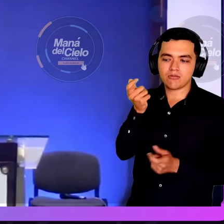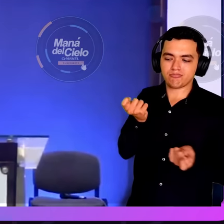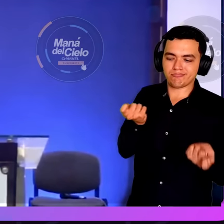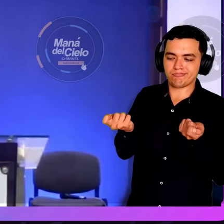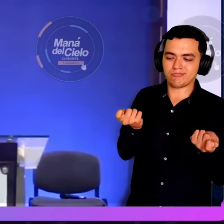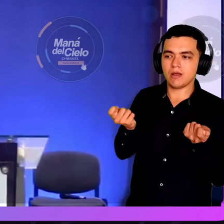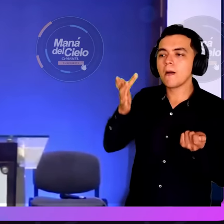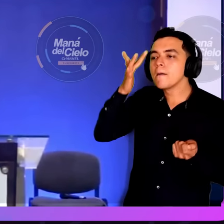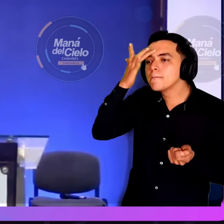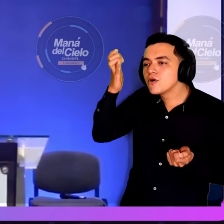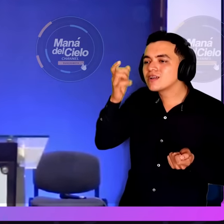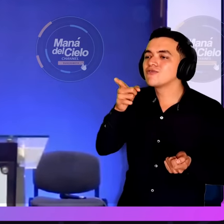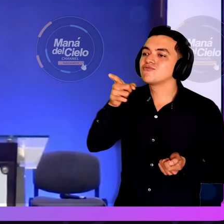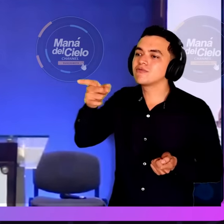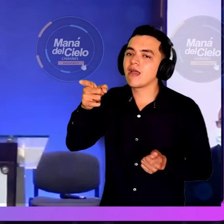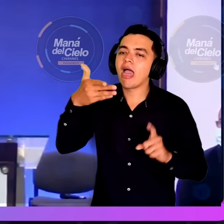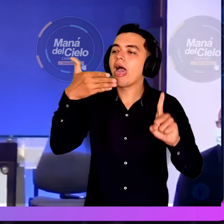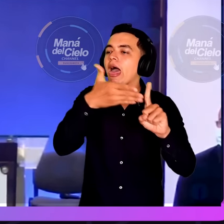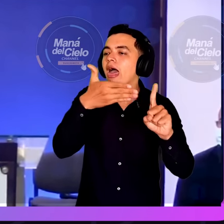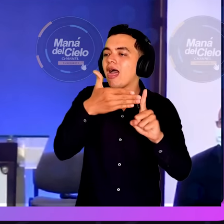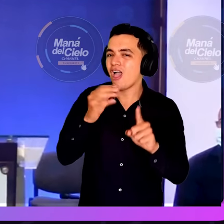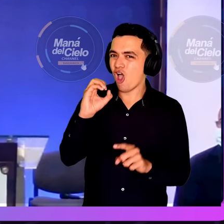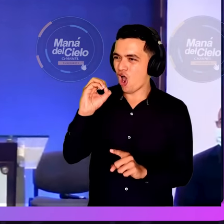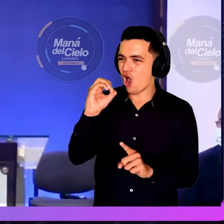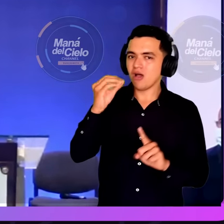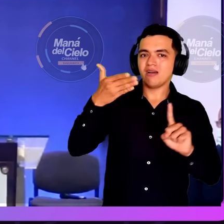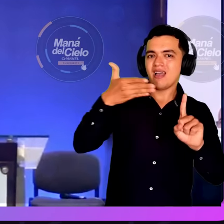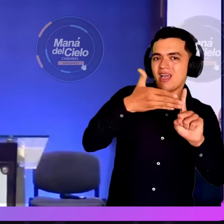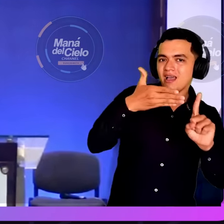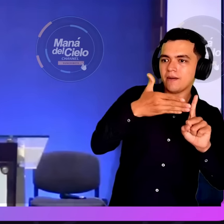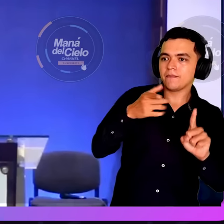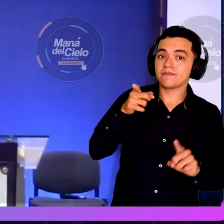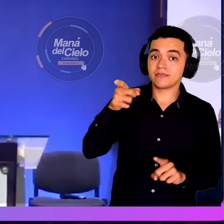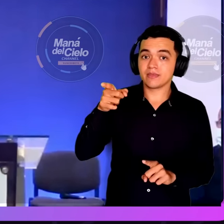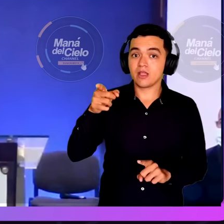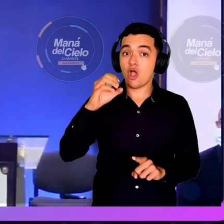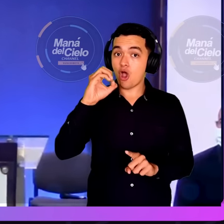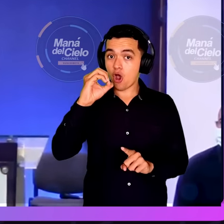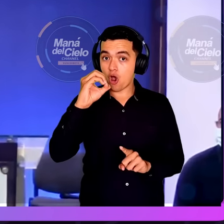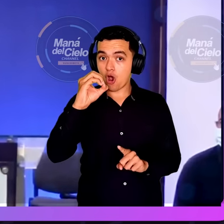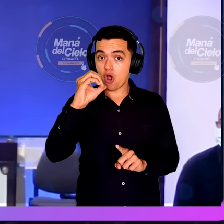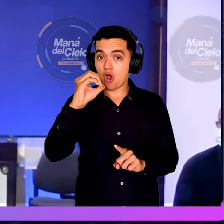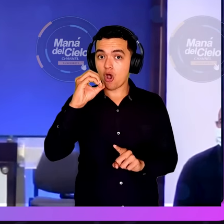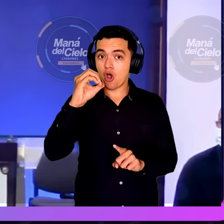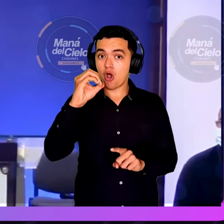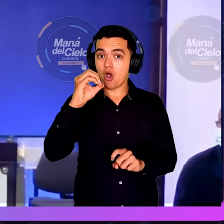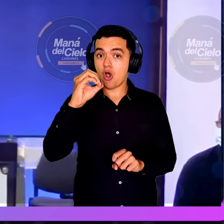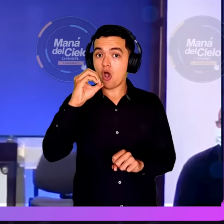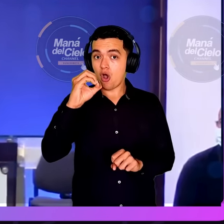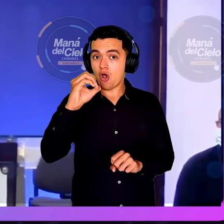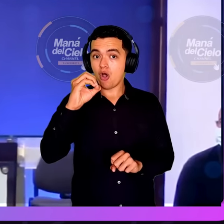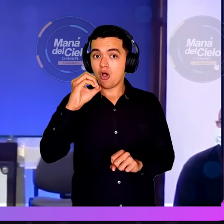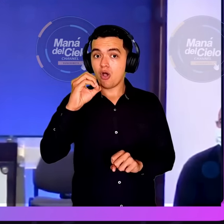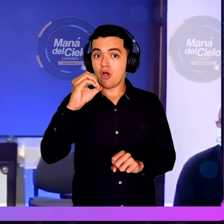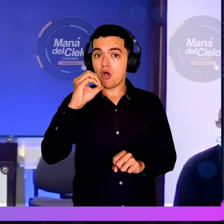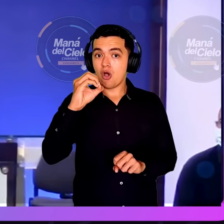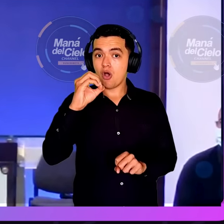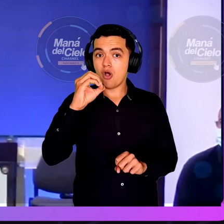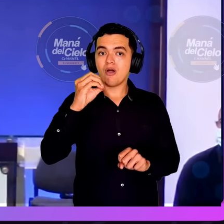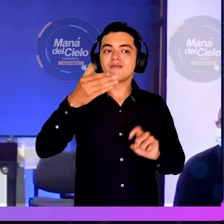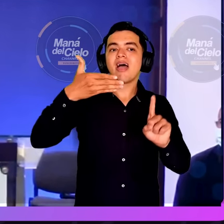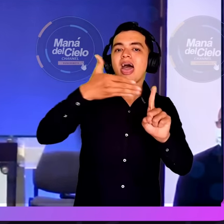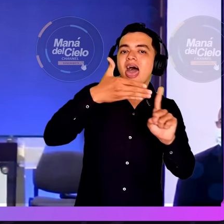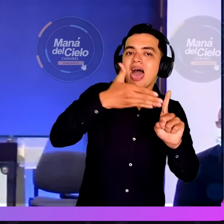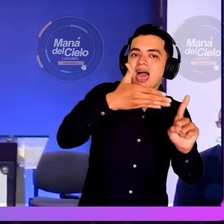qué bendición. Apareció un muchacho, se bautizó, se enamoró de ella porque era bonitica. Se enamoró a casarse. Yo le dije, no te cases